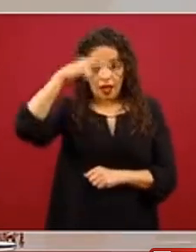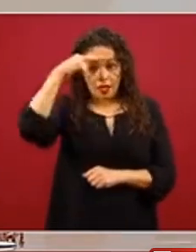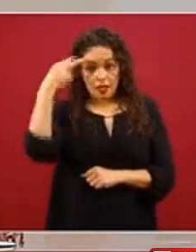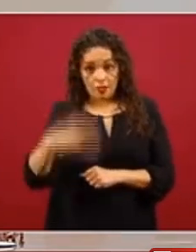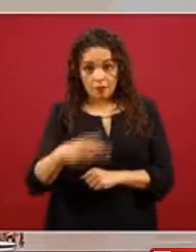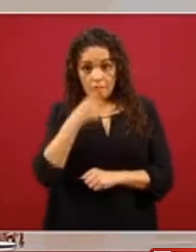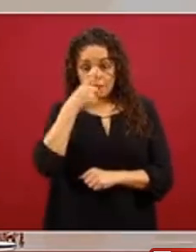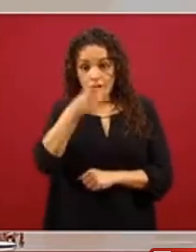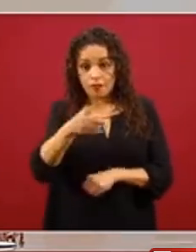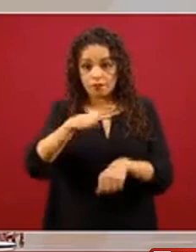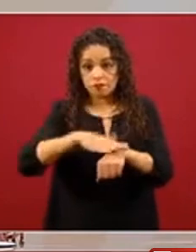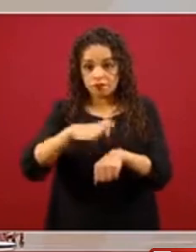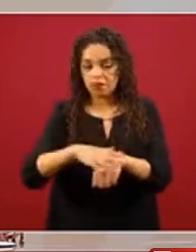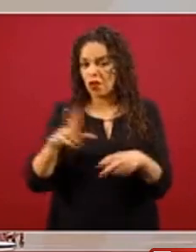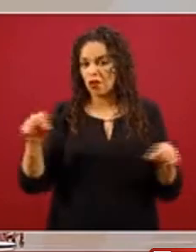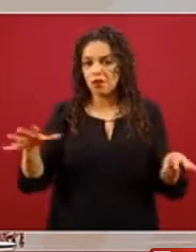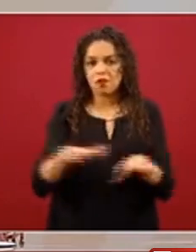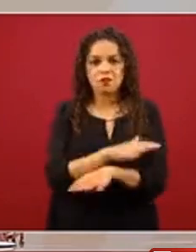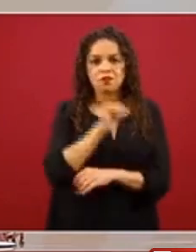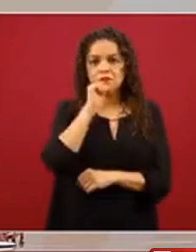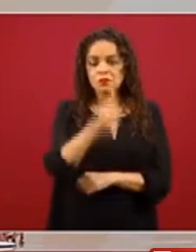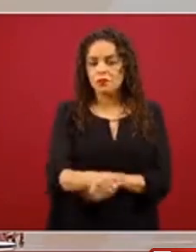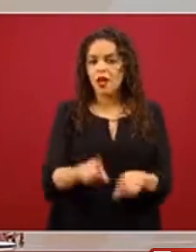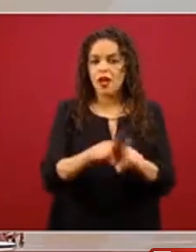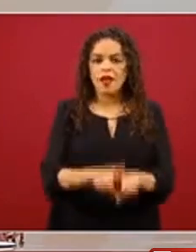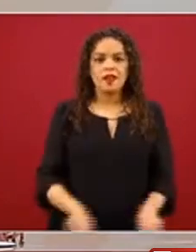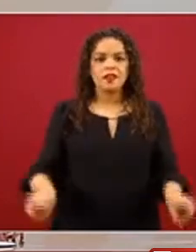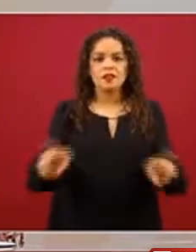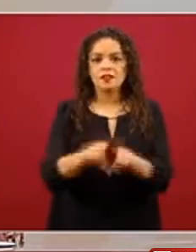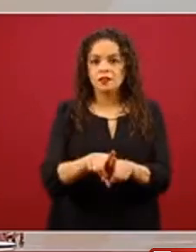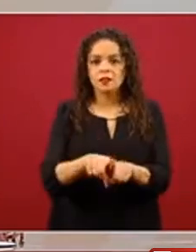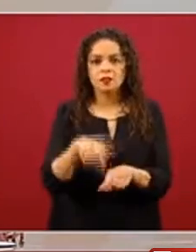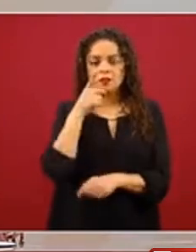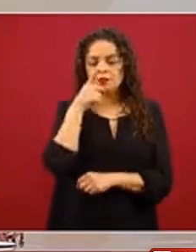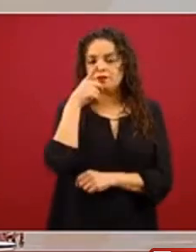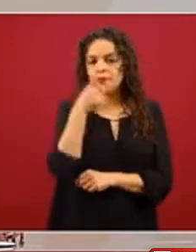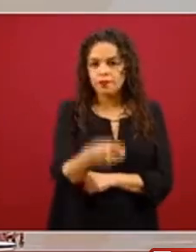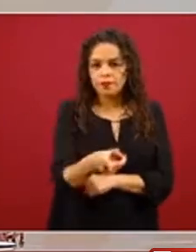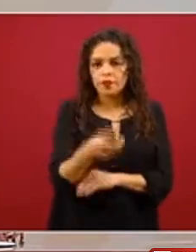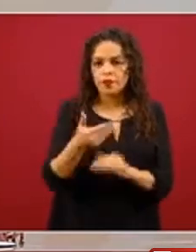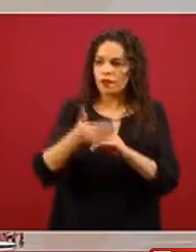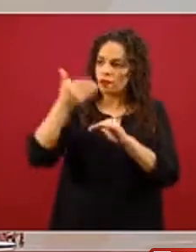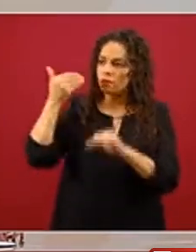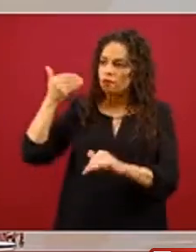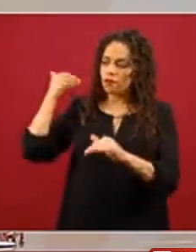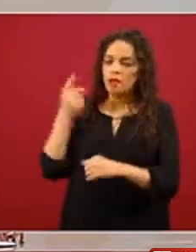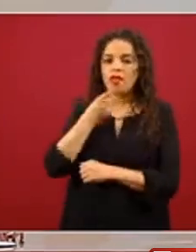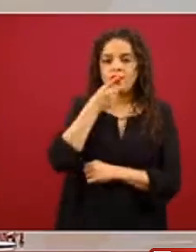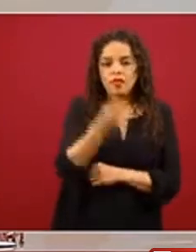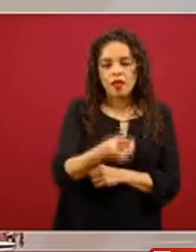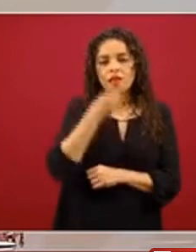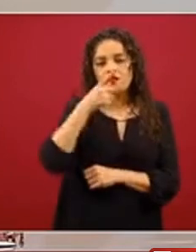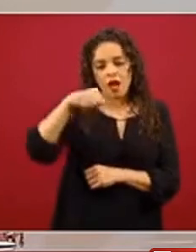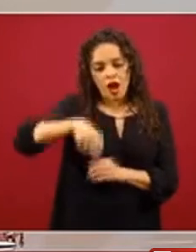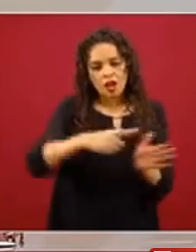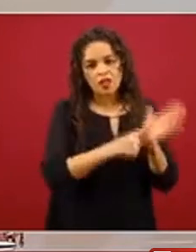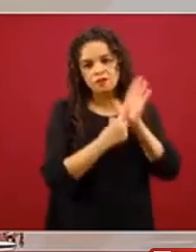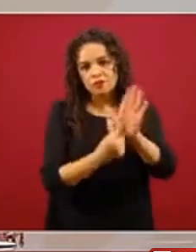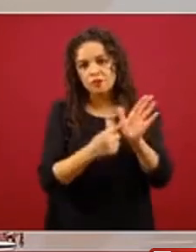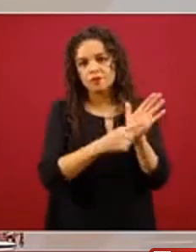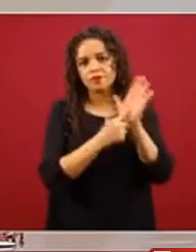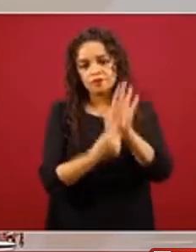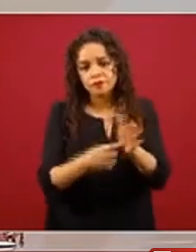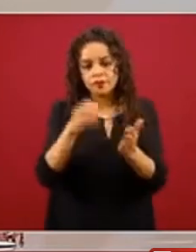cambia nada, porque es exactamente lo que hemos venido presentando, diciendo, y está en nuestros